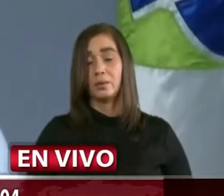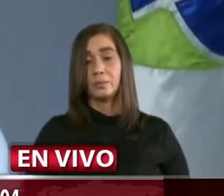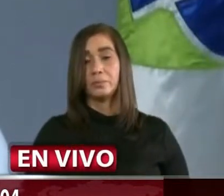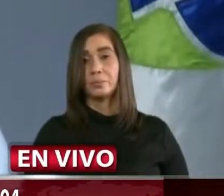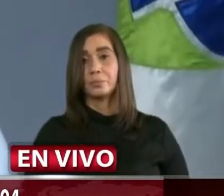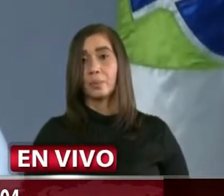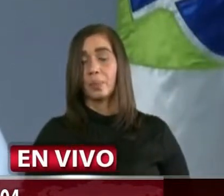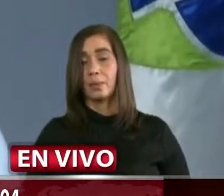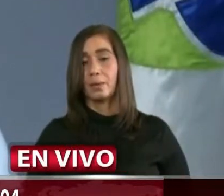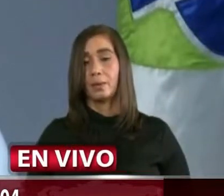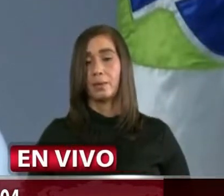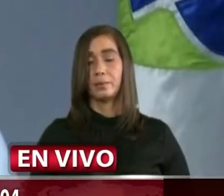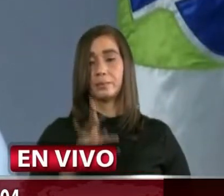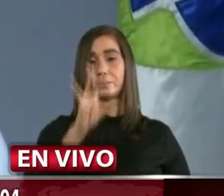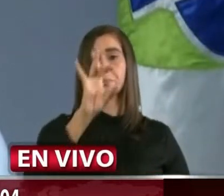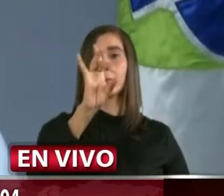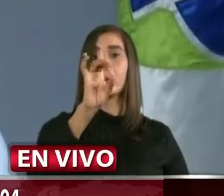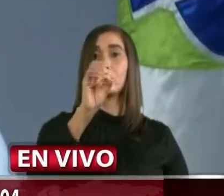El